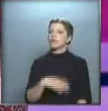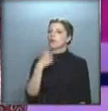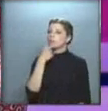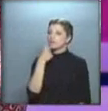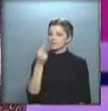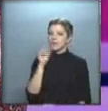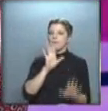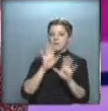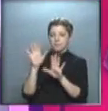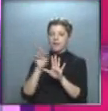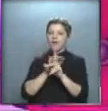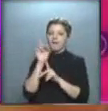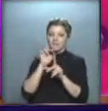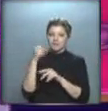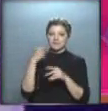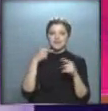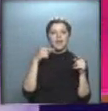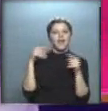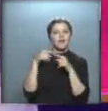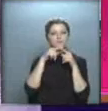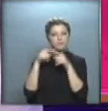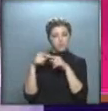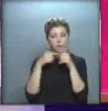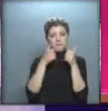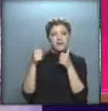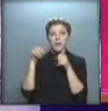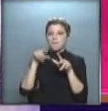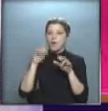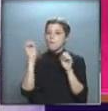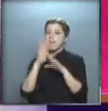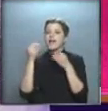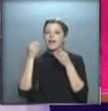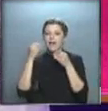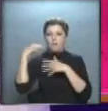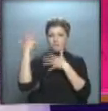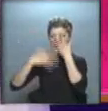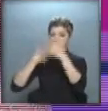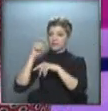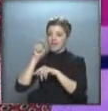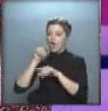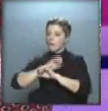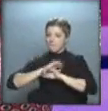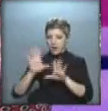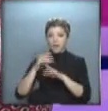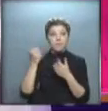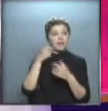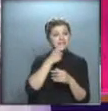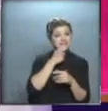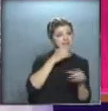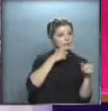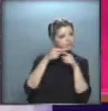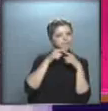veces pelearse. El conflicto no es malo. Lo que es mala es la violencia como forma de resolverlo. O sea, la violencia física, madurando,